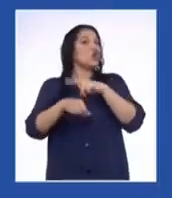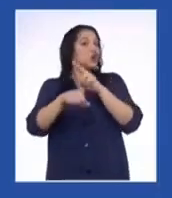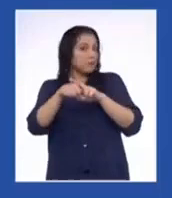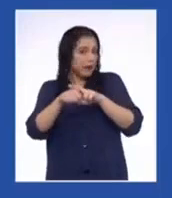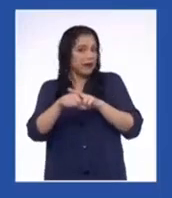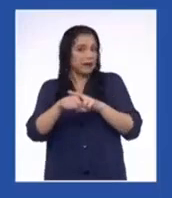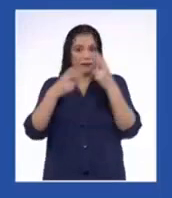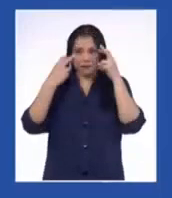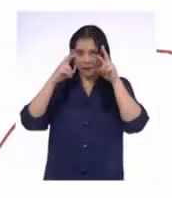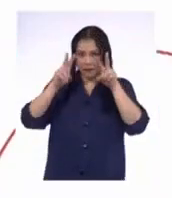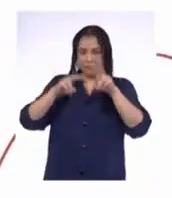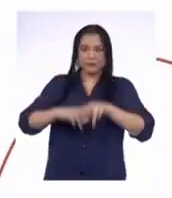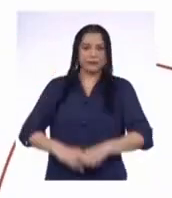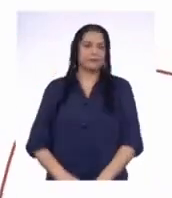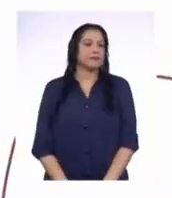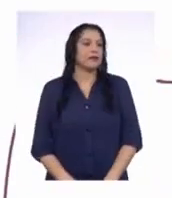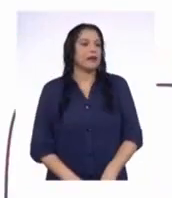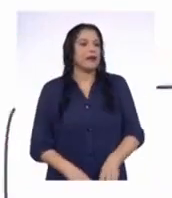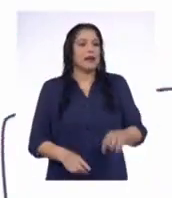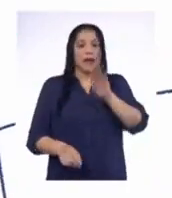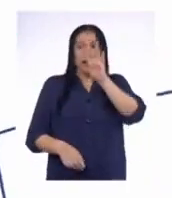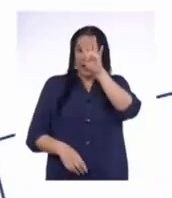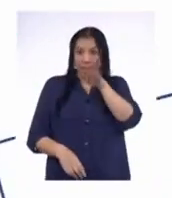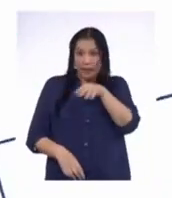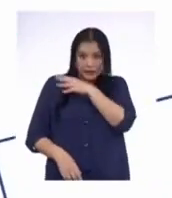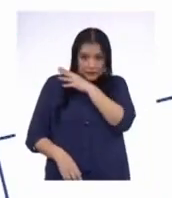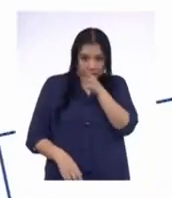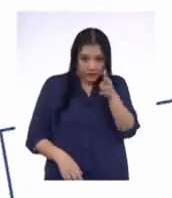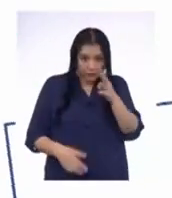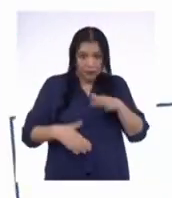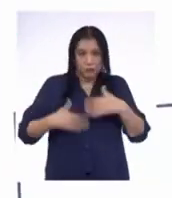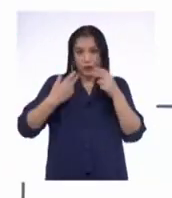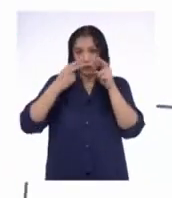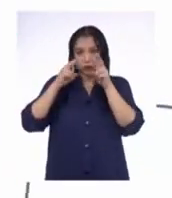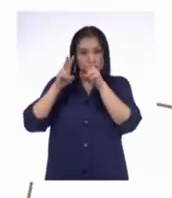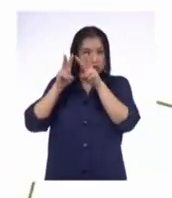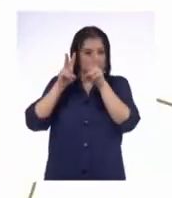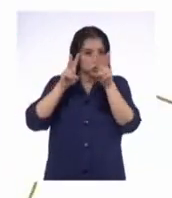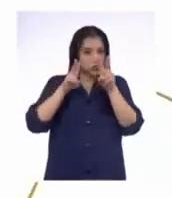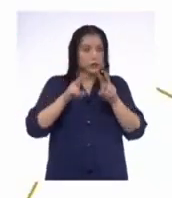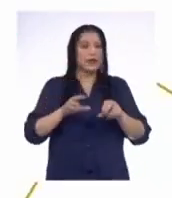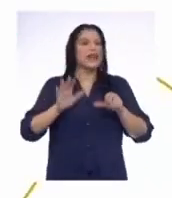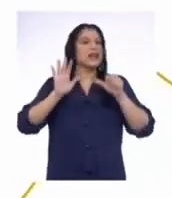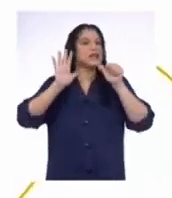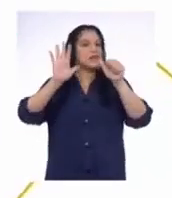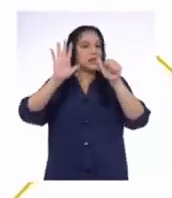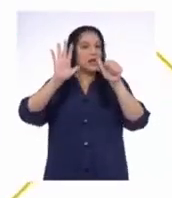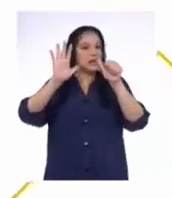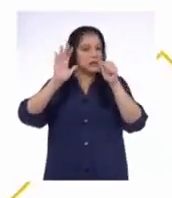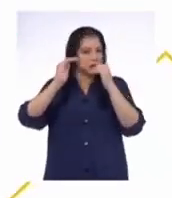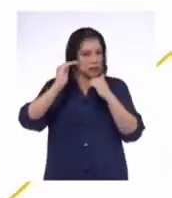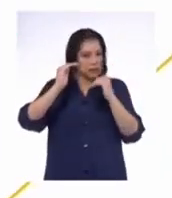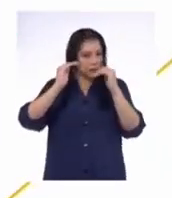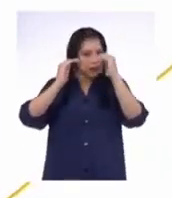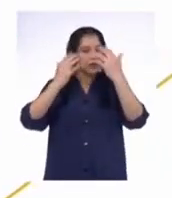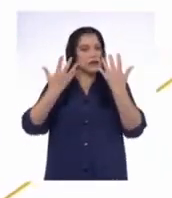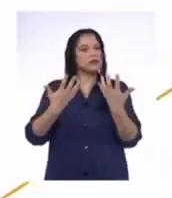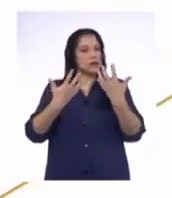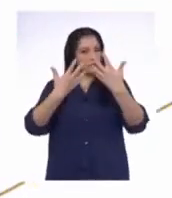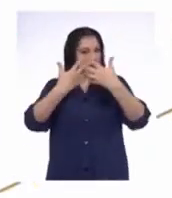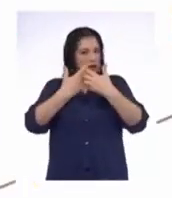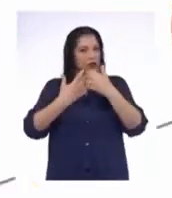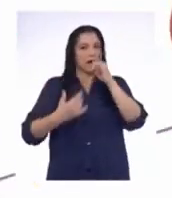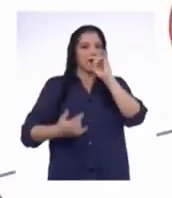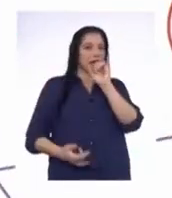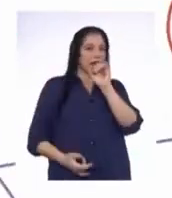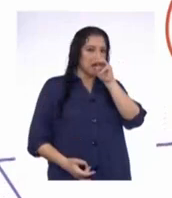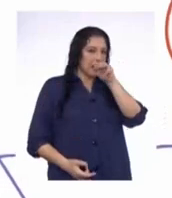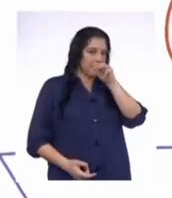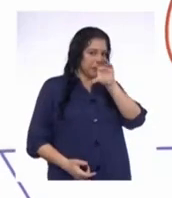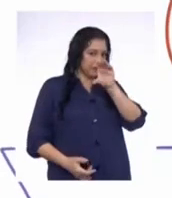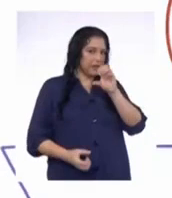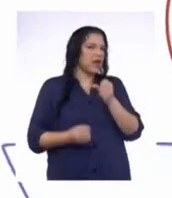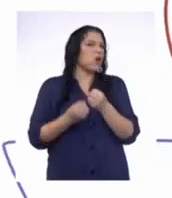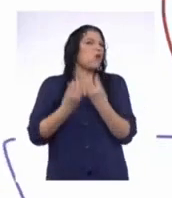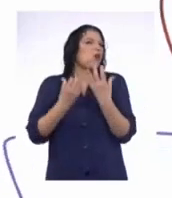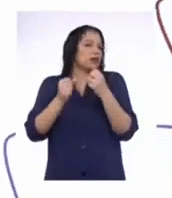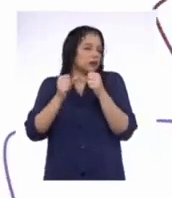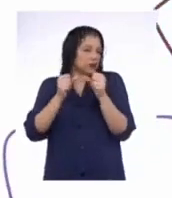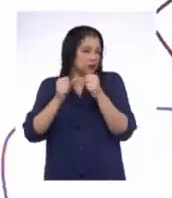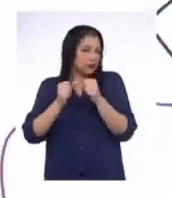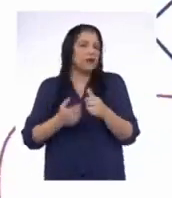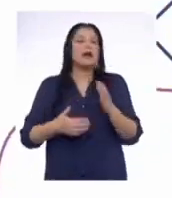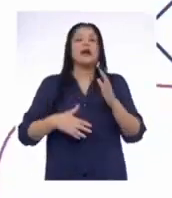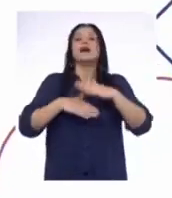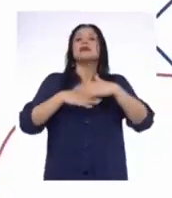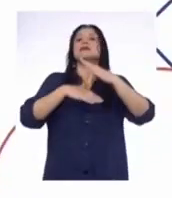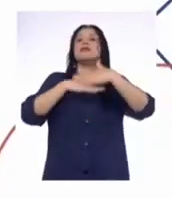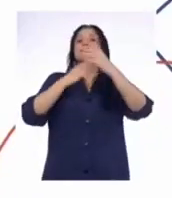es. En esta tabla podemos observar 6 niveles asociados a los valores del IMC. Por ejemplo, si